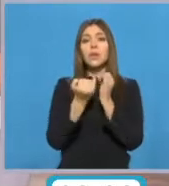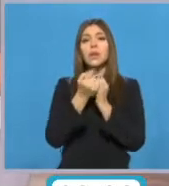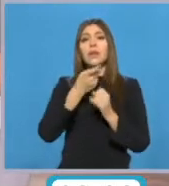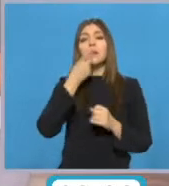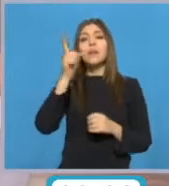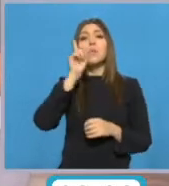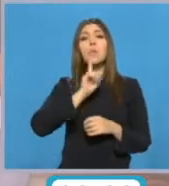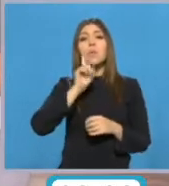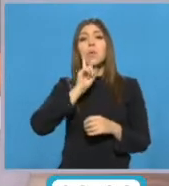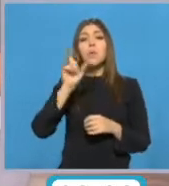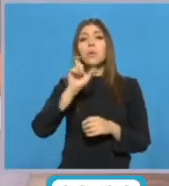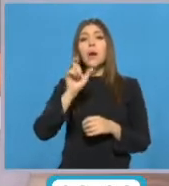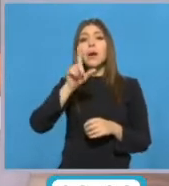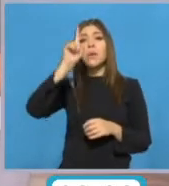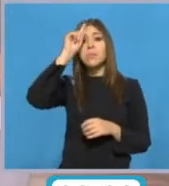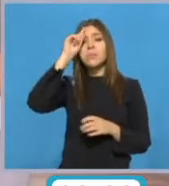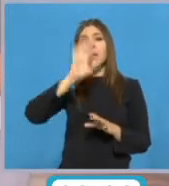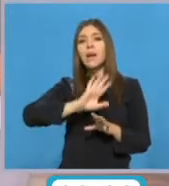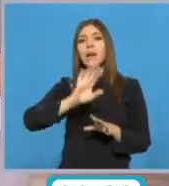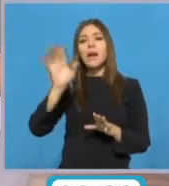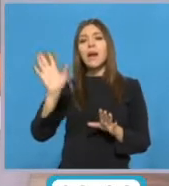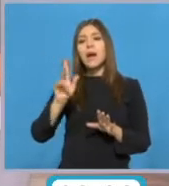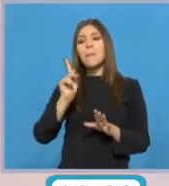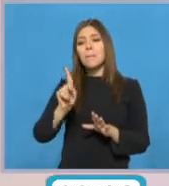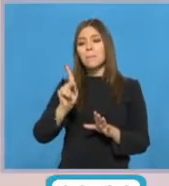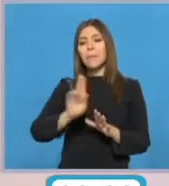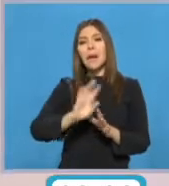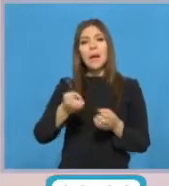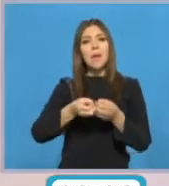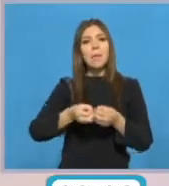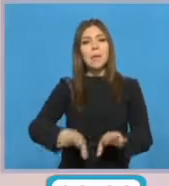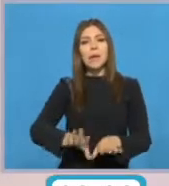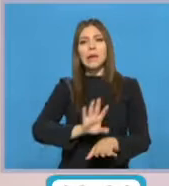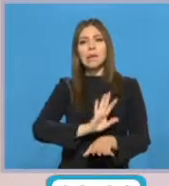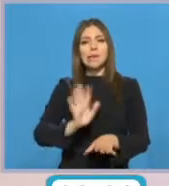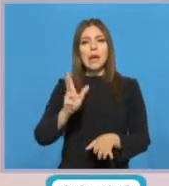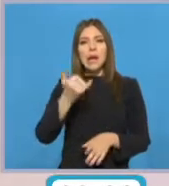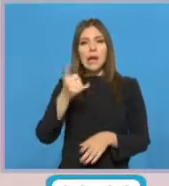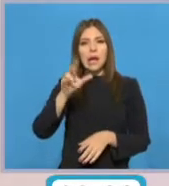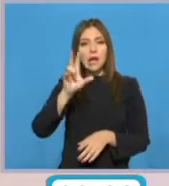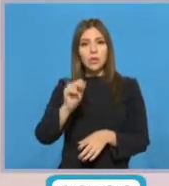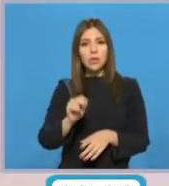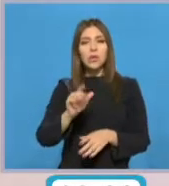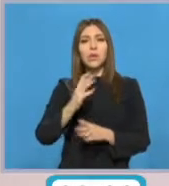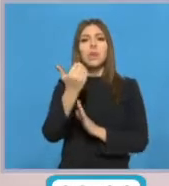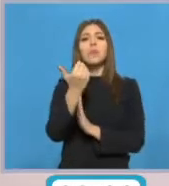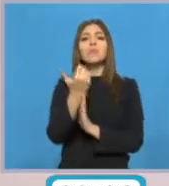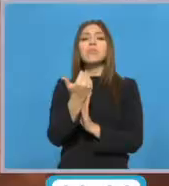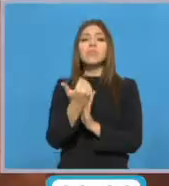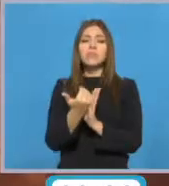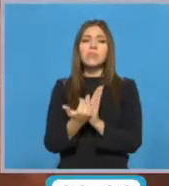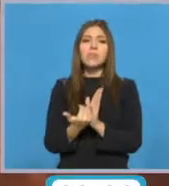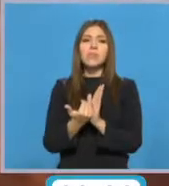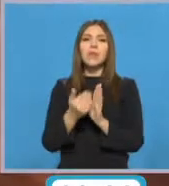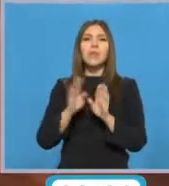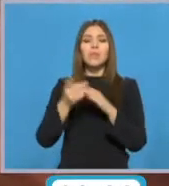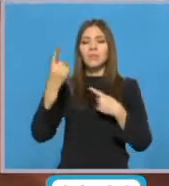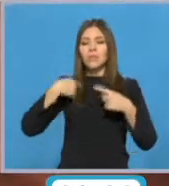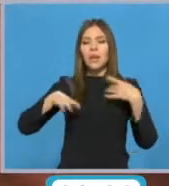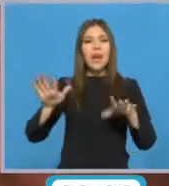es falso, porque muchísimas mujeres en la menopausia elevan su deseo sexual. Ajá. O sea, ¿En hay serio? una baja hormonal, sí, hay